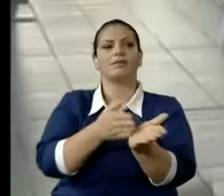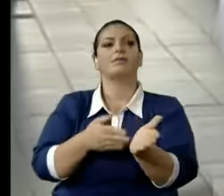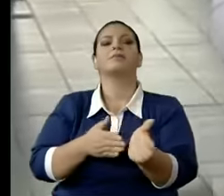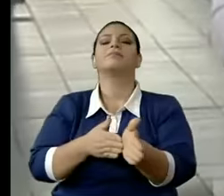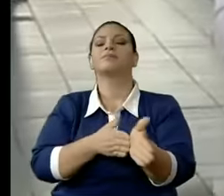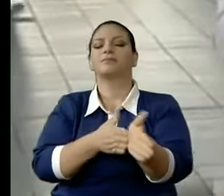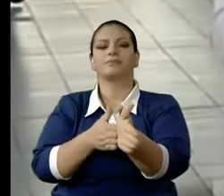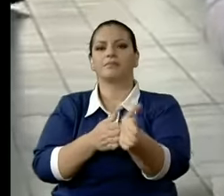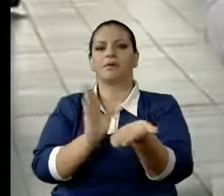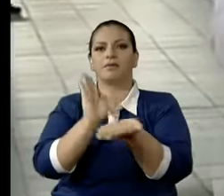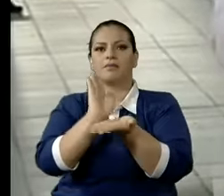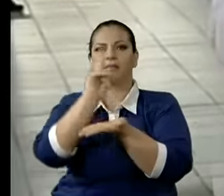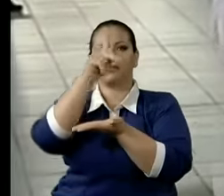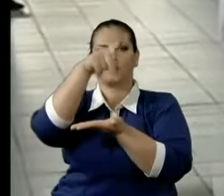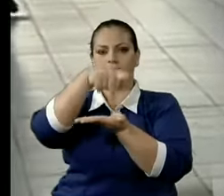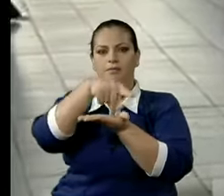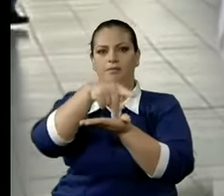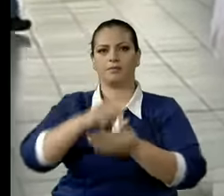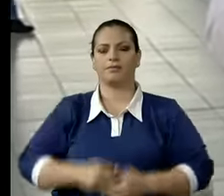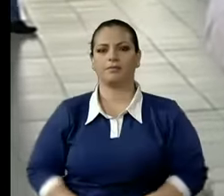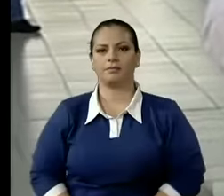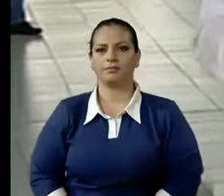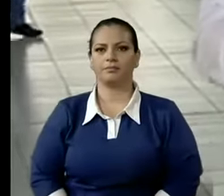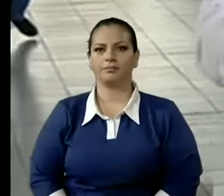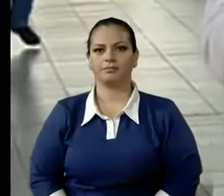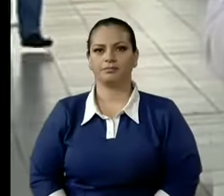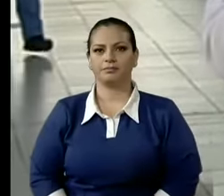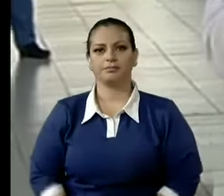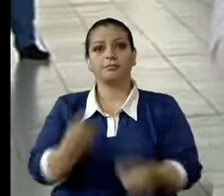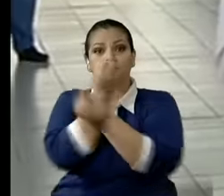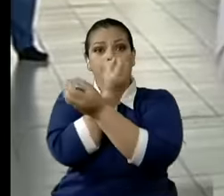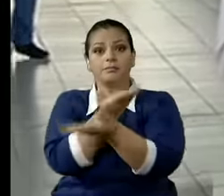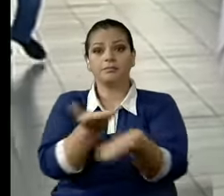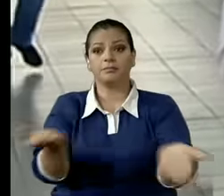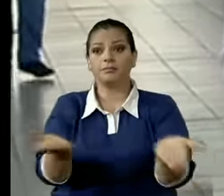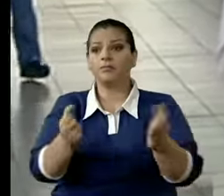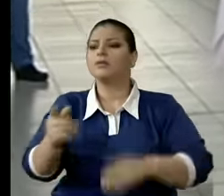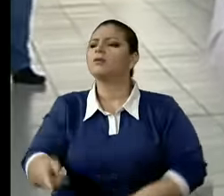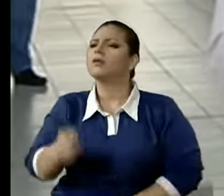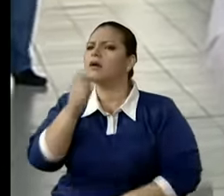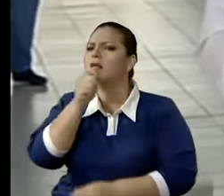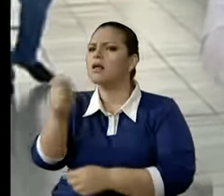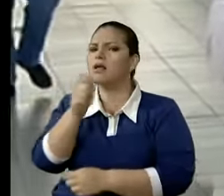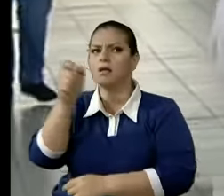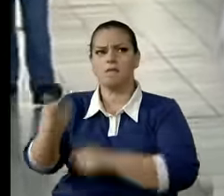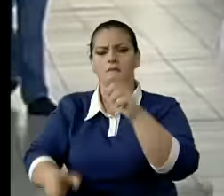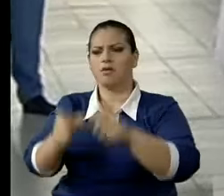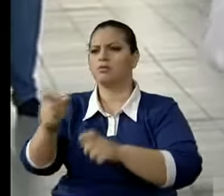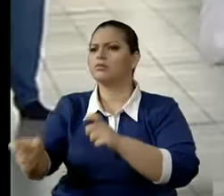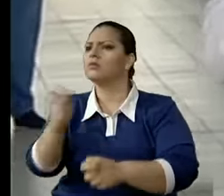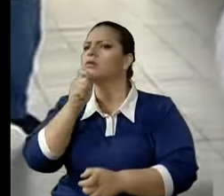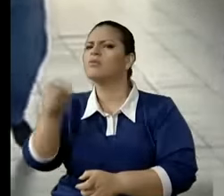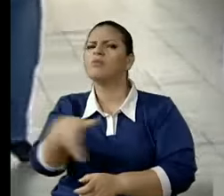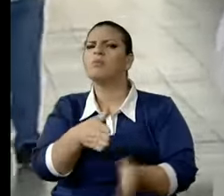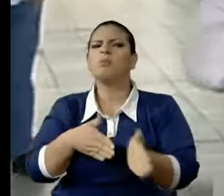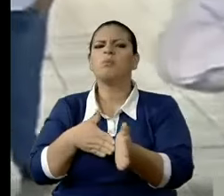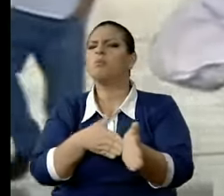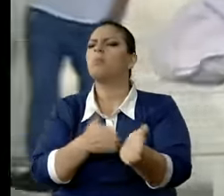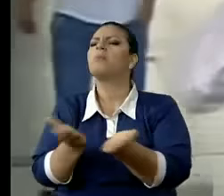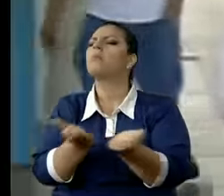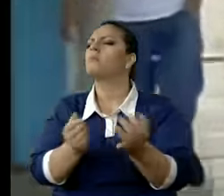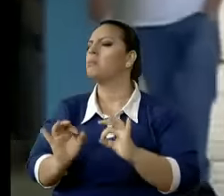Popular, ubicada en el noroeste de Guayaquil. Queremos dialogar con los usuarios de este sistema de transportación masiva y conocer cuál